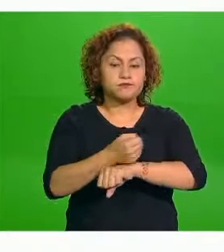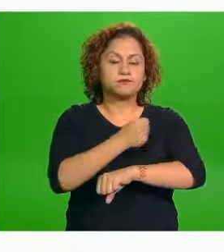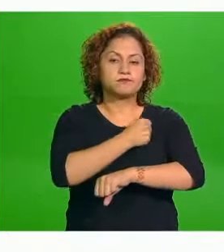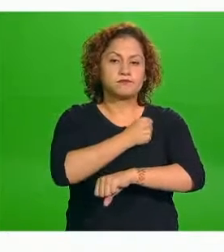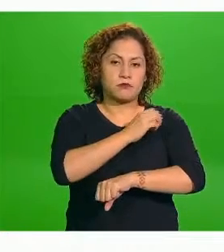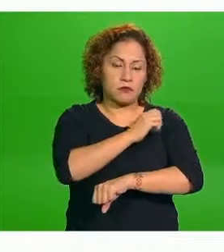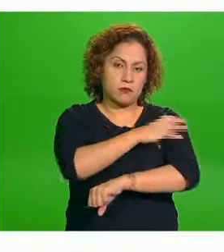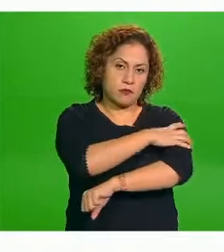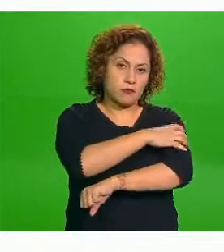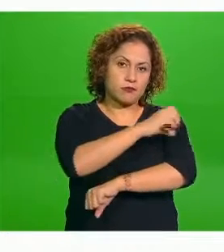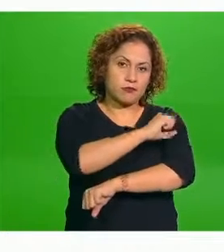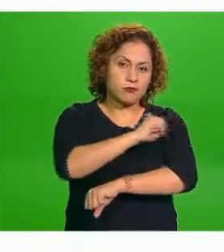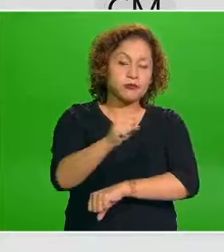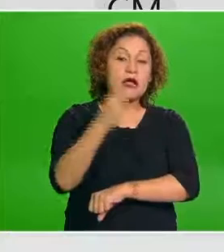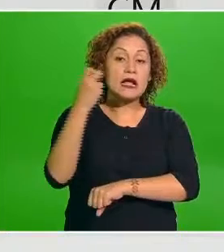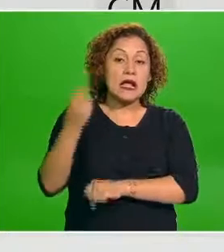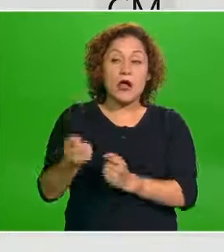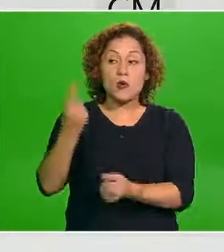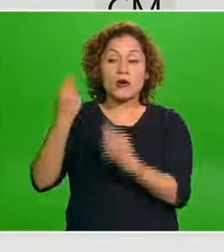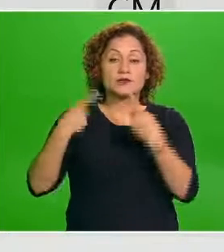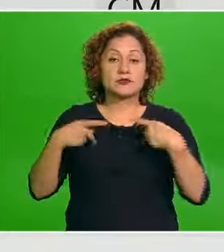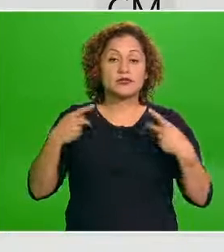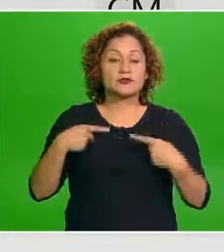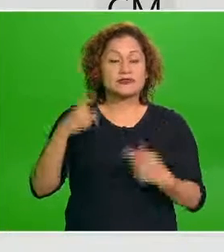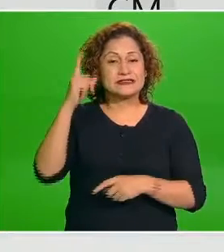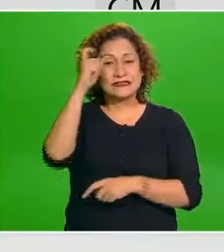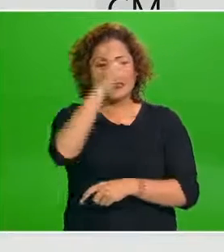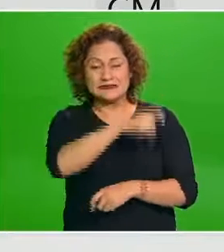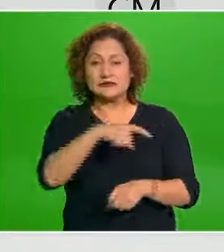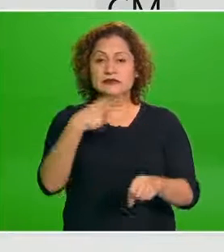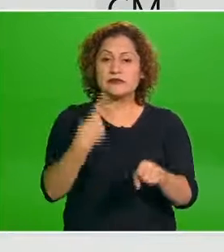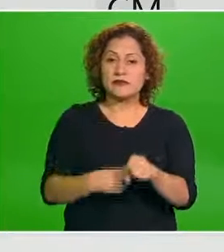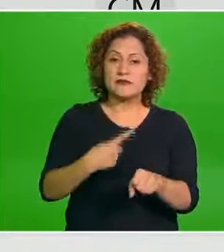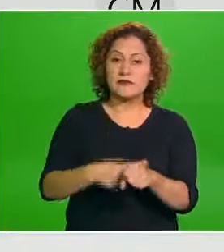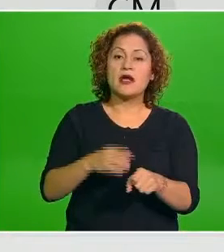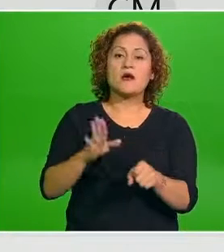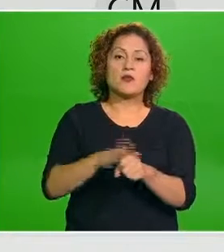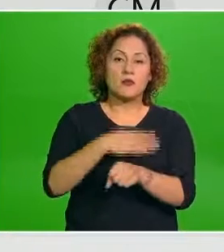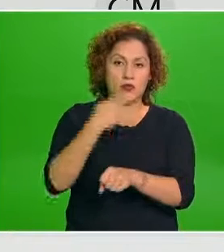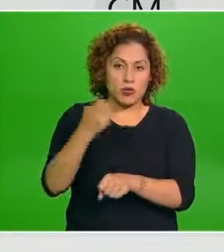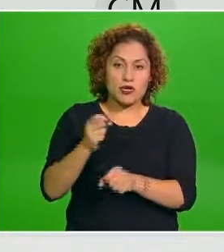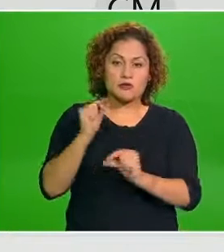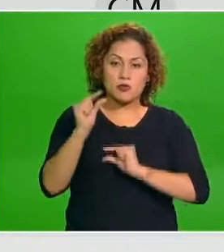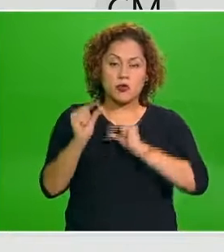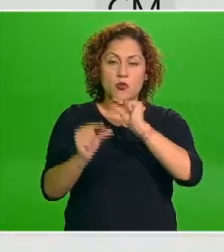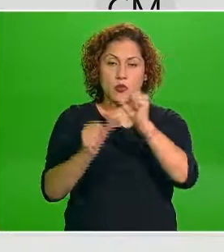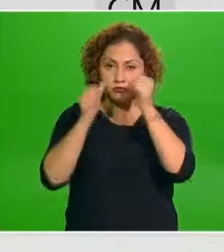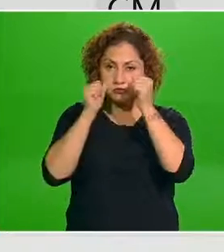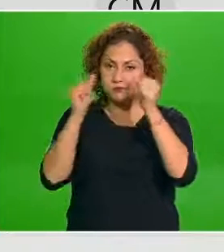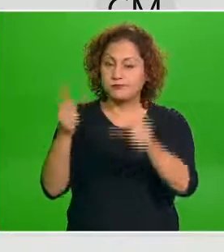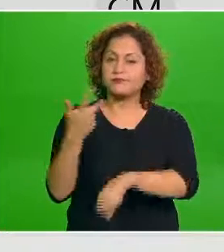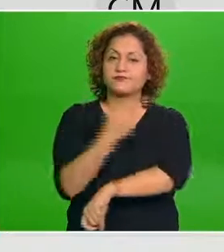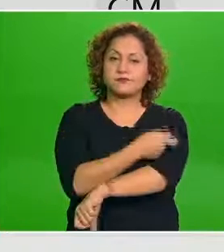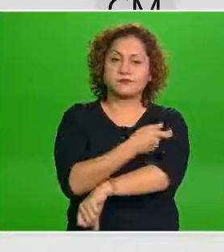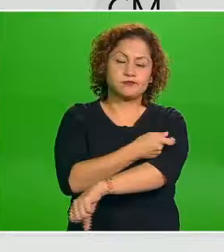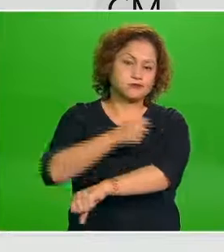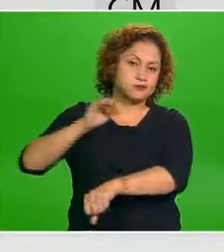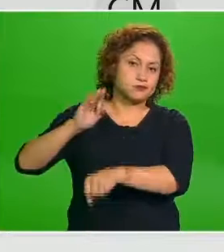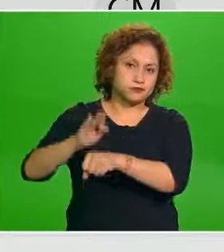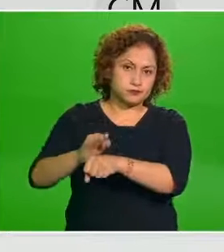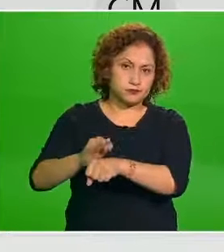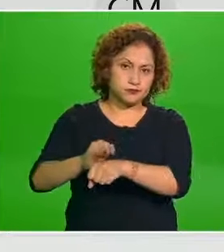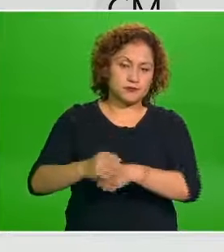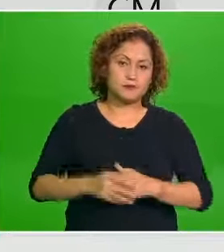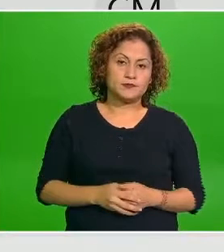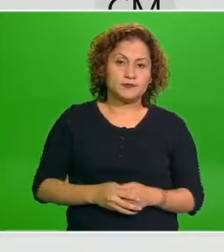encuentran bajo control. Por lo tanto, cubriendo estos grupos de edad, estaremos también avanzando de manera importante en cubrir a los